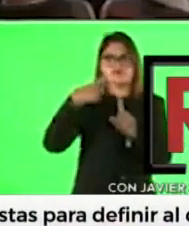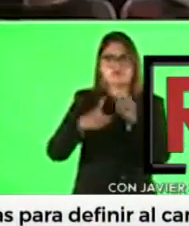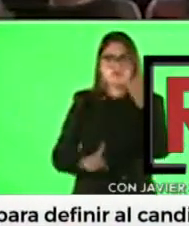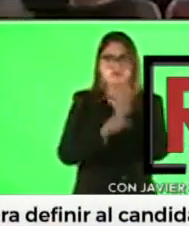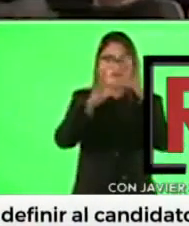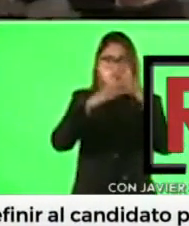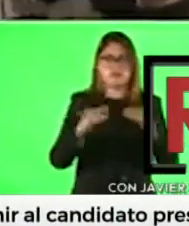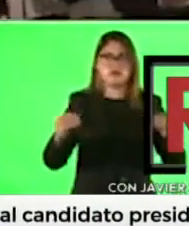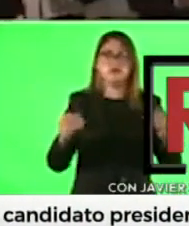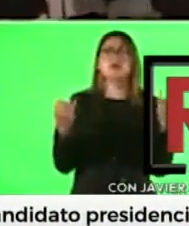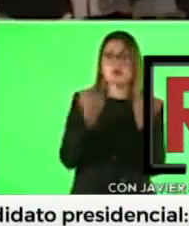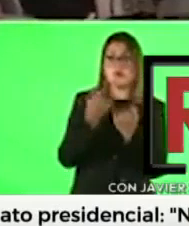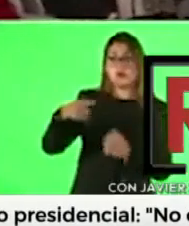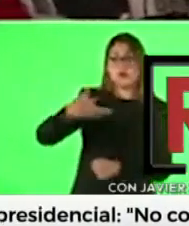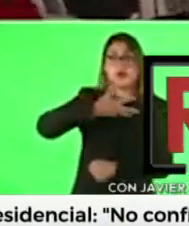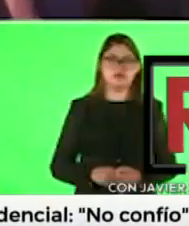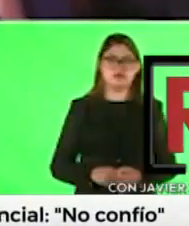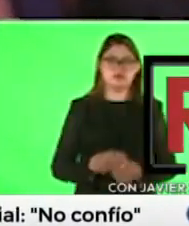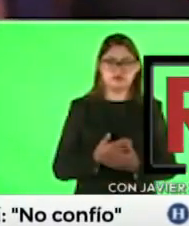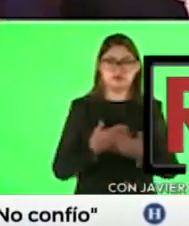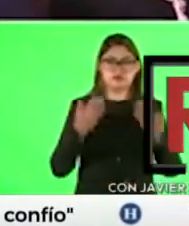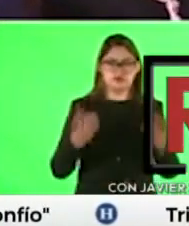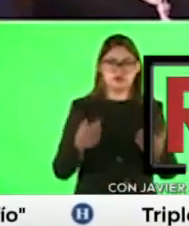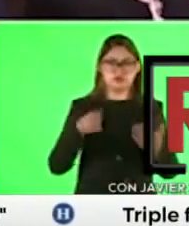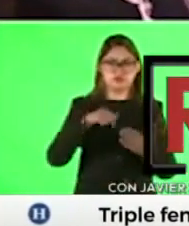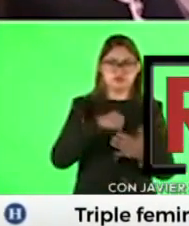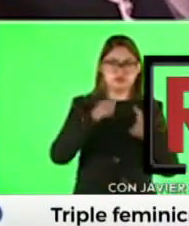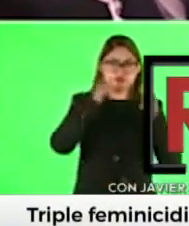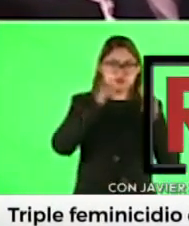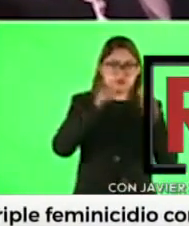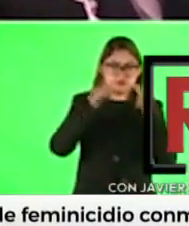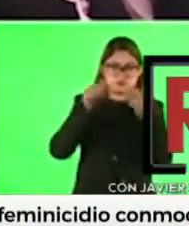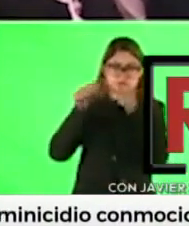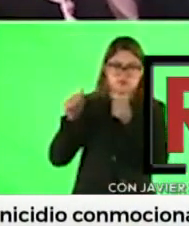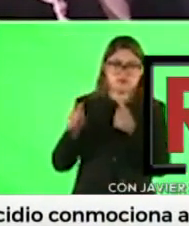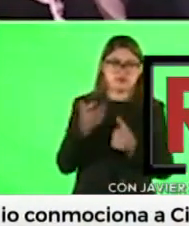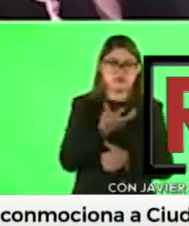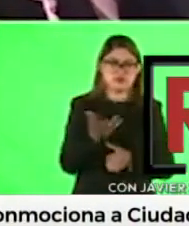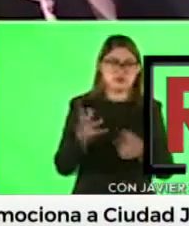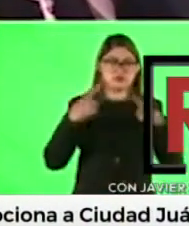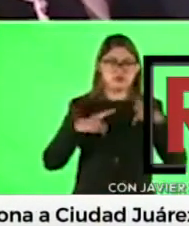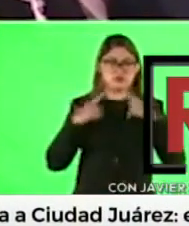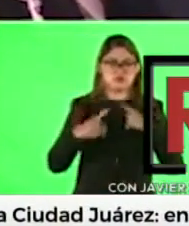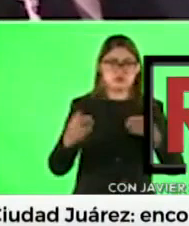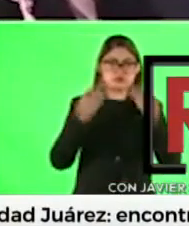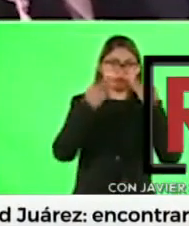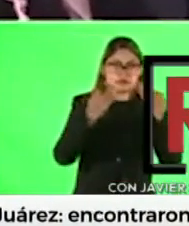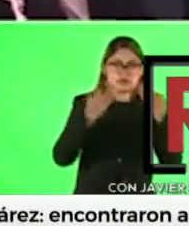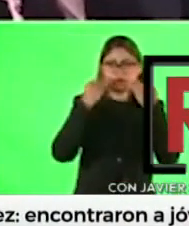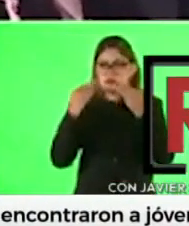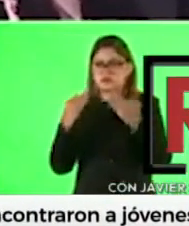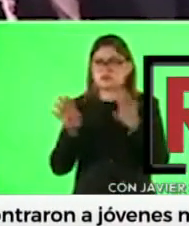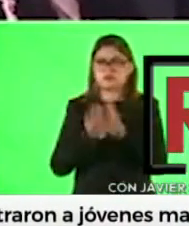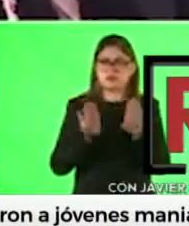vivo y en directo, y luego otra vez los audios, etcétera. Estaba muy, muy, muy mediático, muy tecnológico. Pero lo que va a hacer, además de esta presentación, es que se van